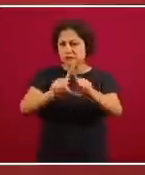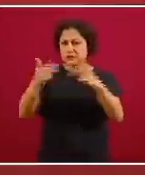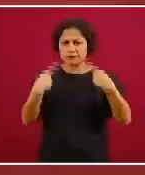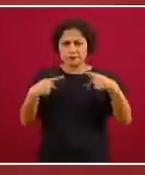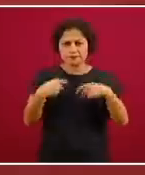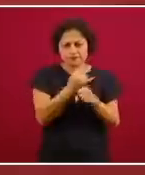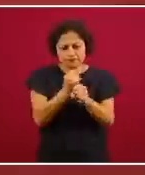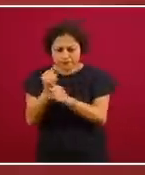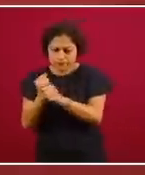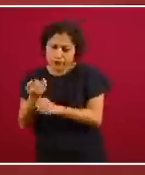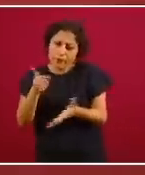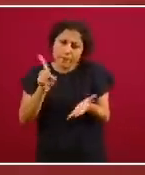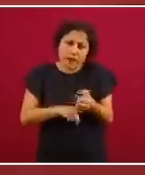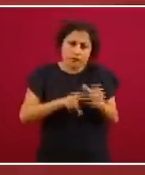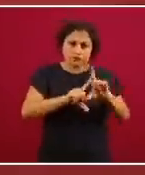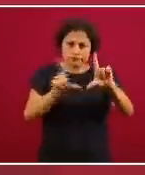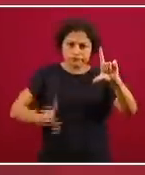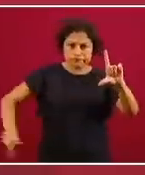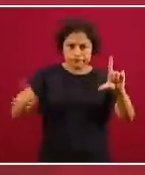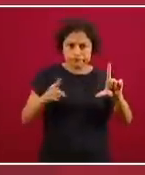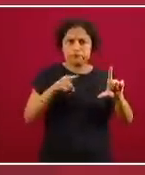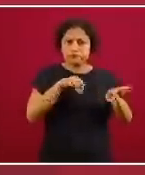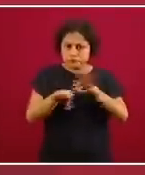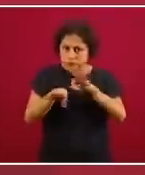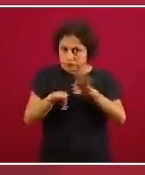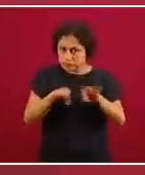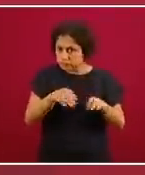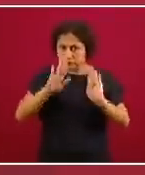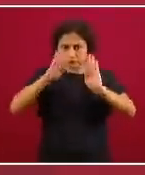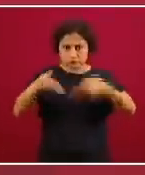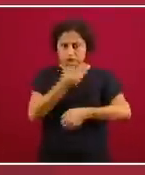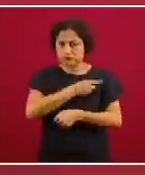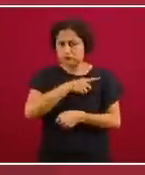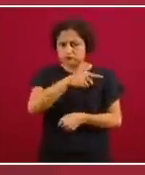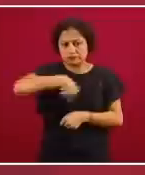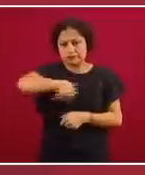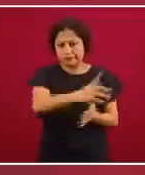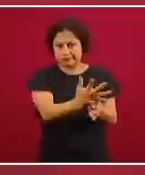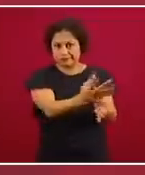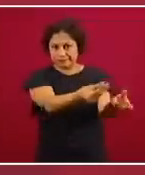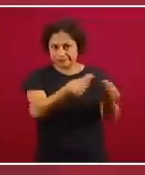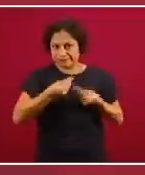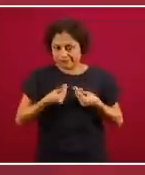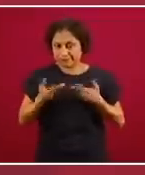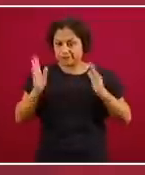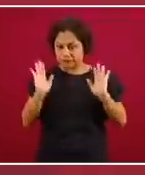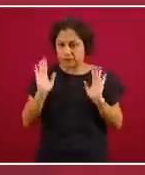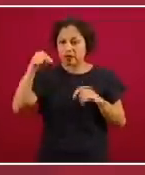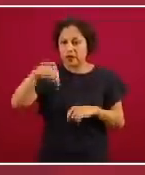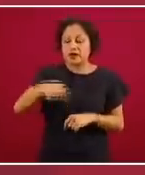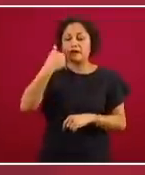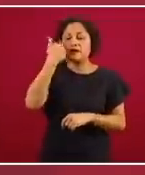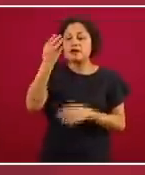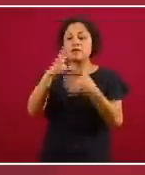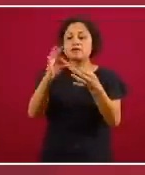salud son quienes nos generan esa información. Y aquí quisiera expresar también por esta razón mi agradecimiento y